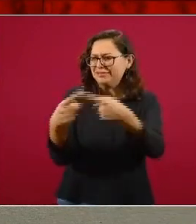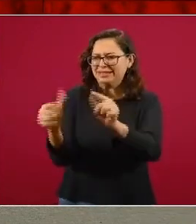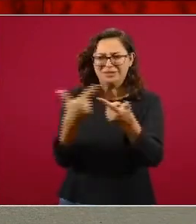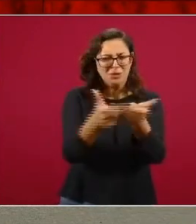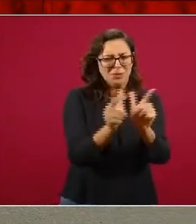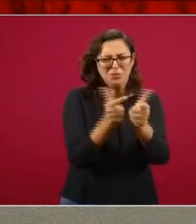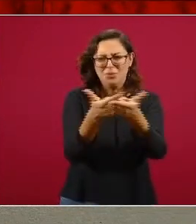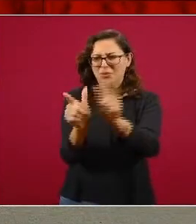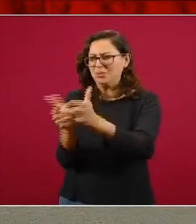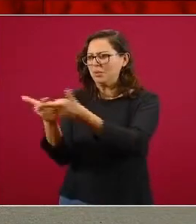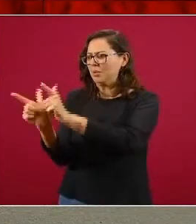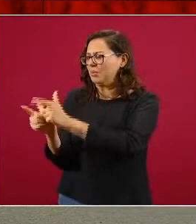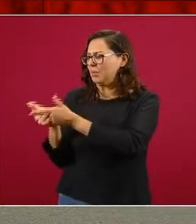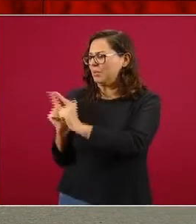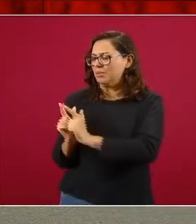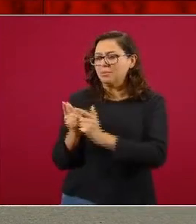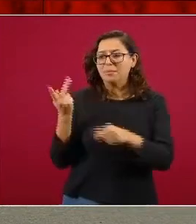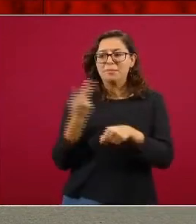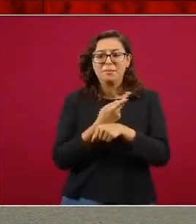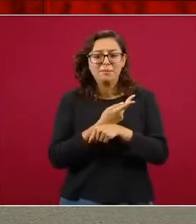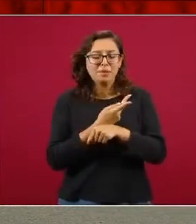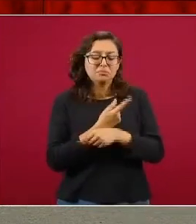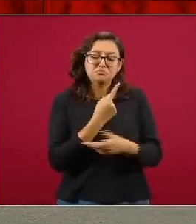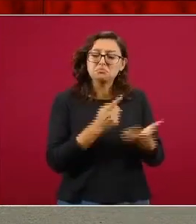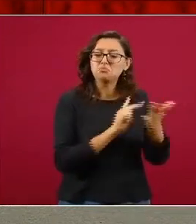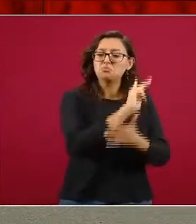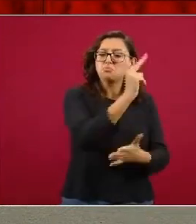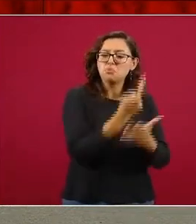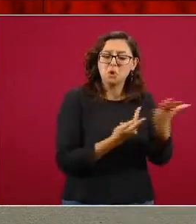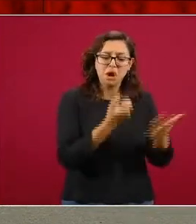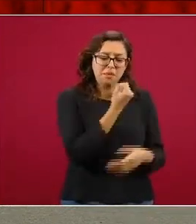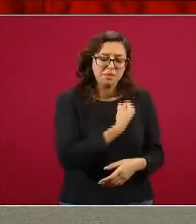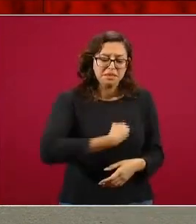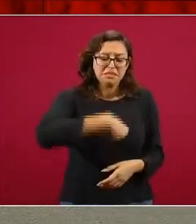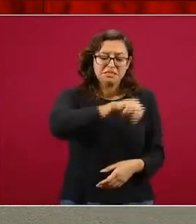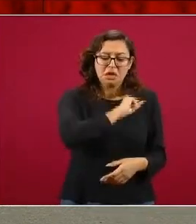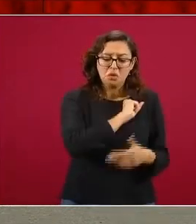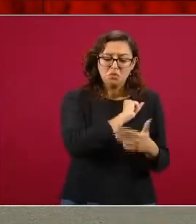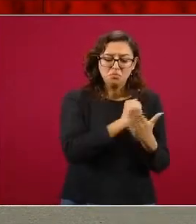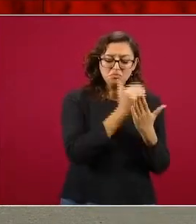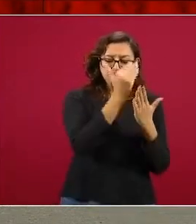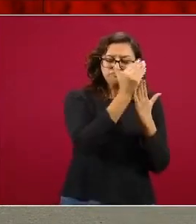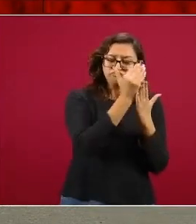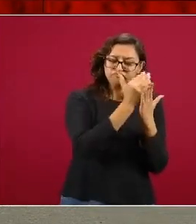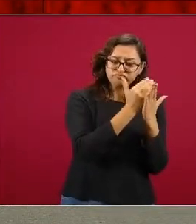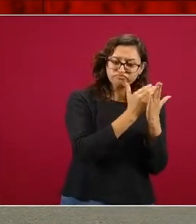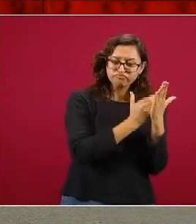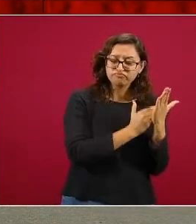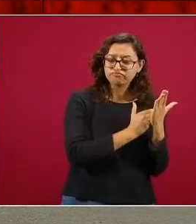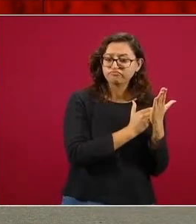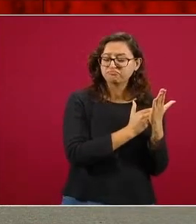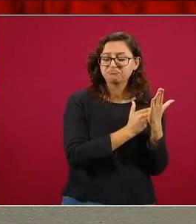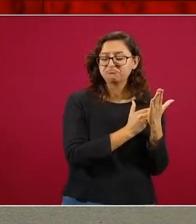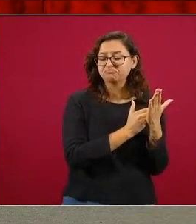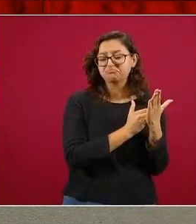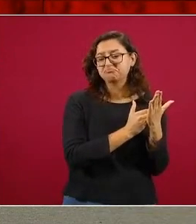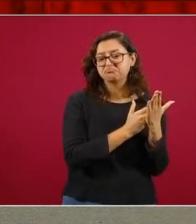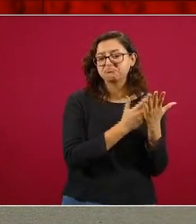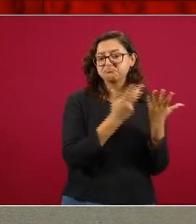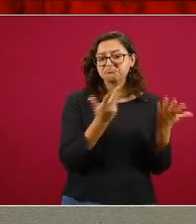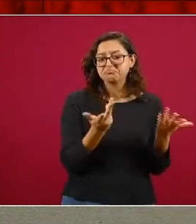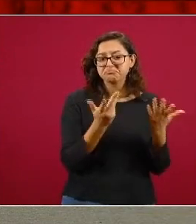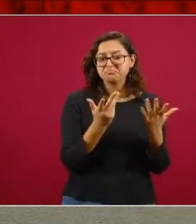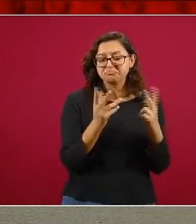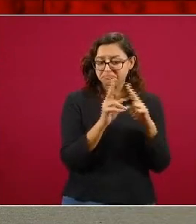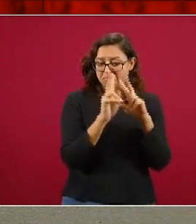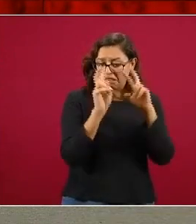tenemos en el sector salud, que los programas de salud, a menos que se enfoquen a temas de